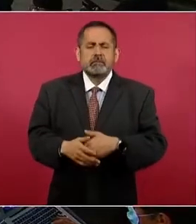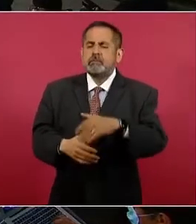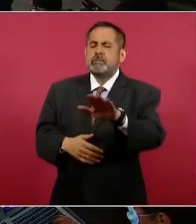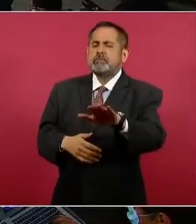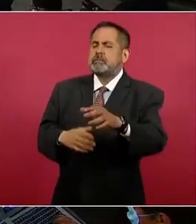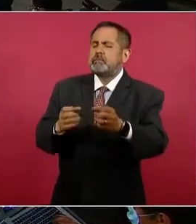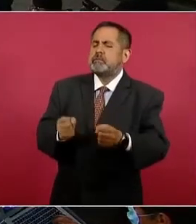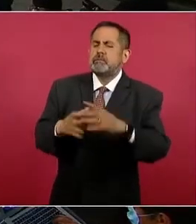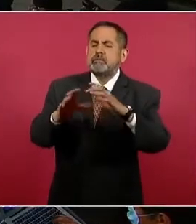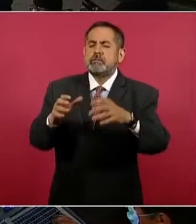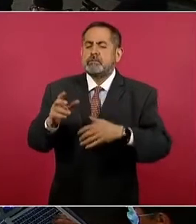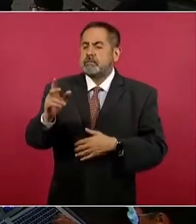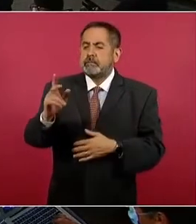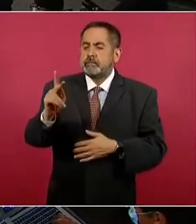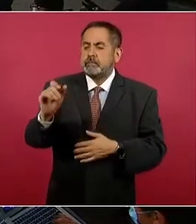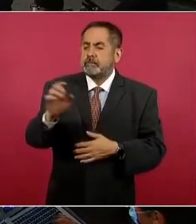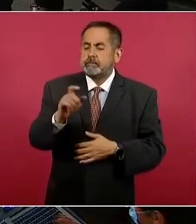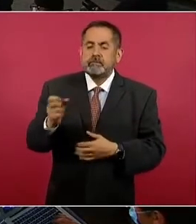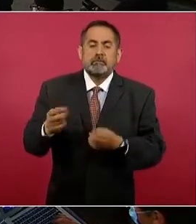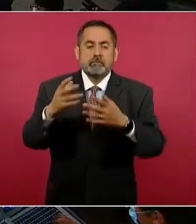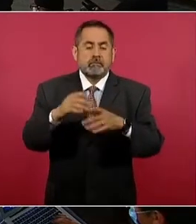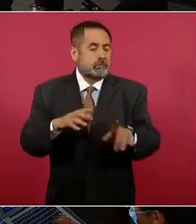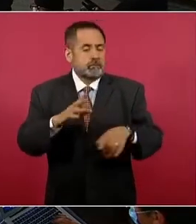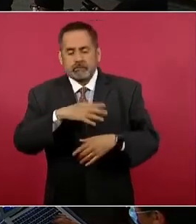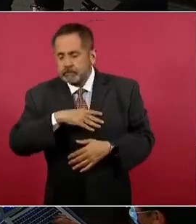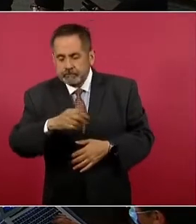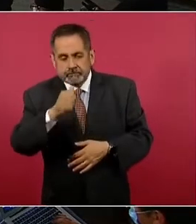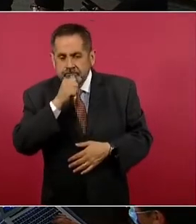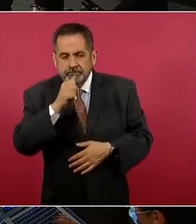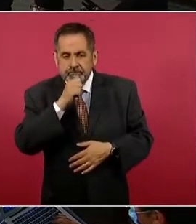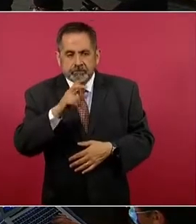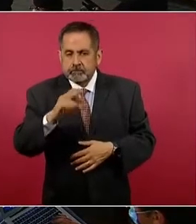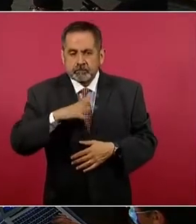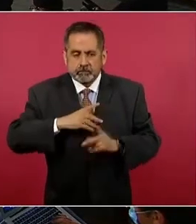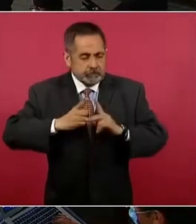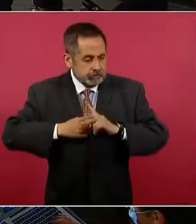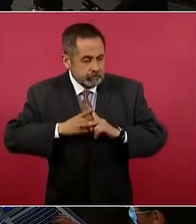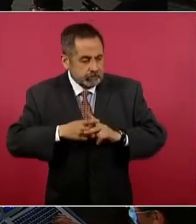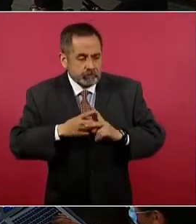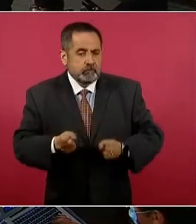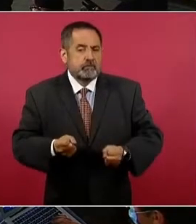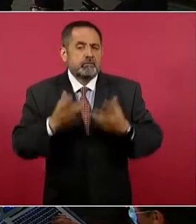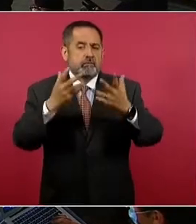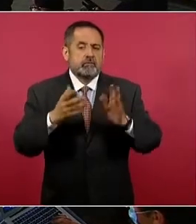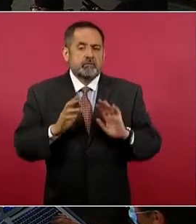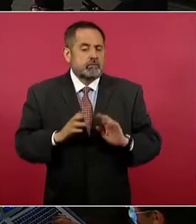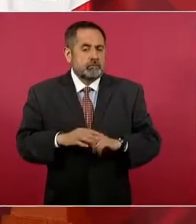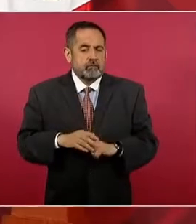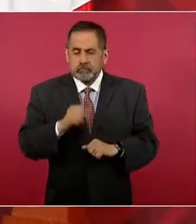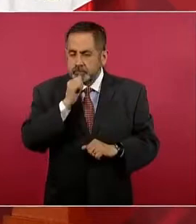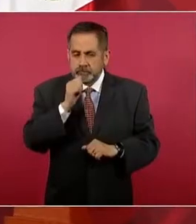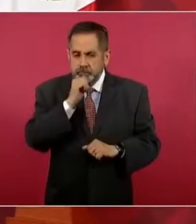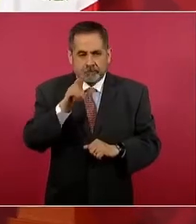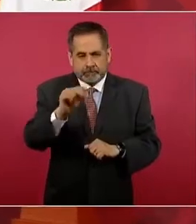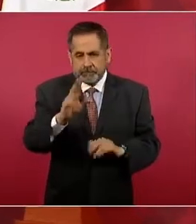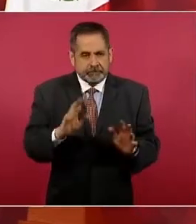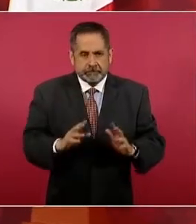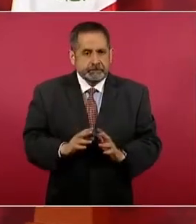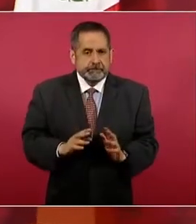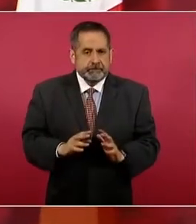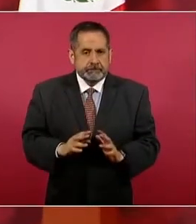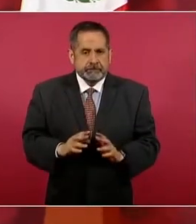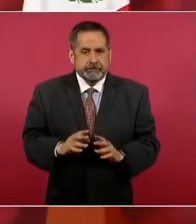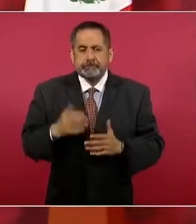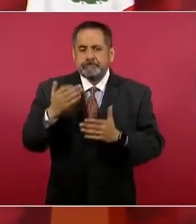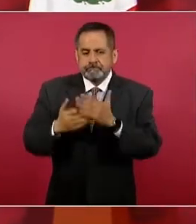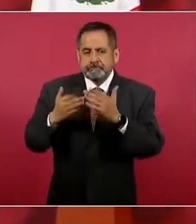pidiendo Pemex para aceptar Es que no Lozoya... hay todavía una valoración porque hay que hacer una